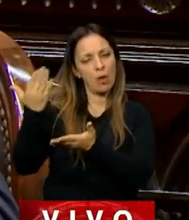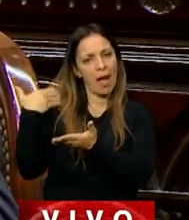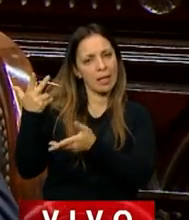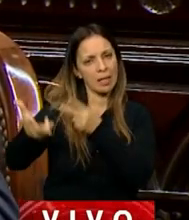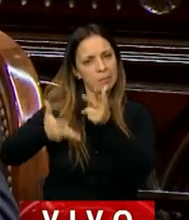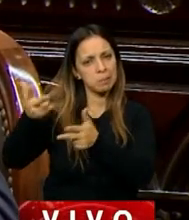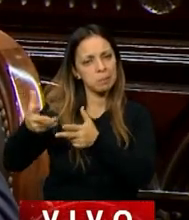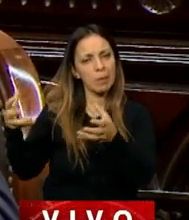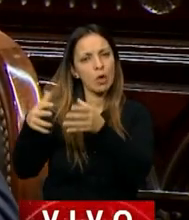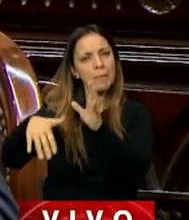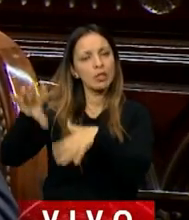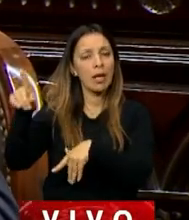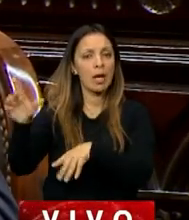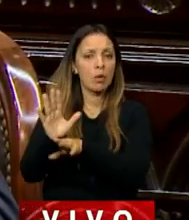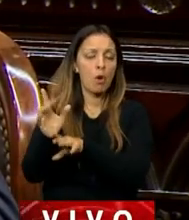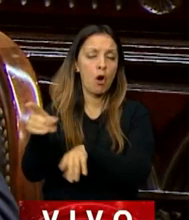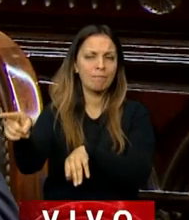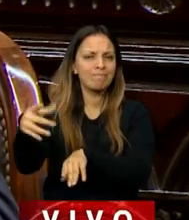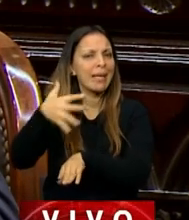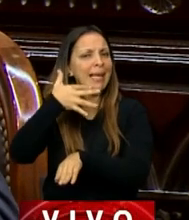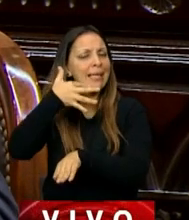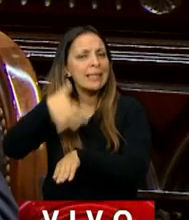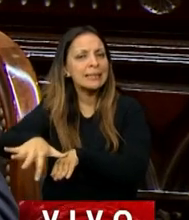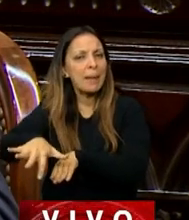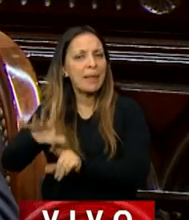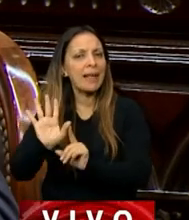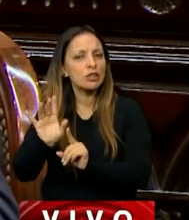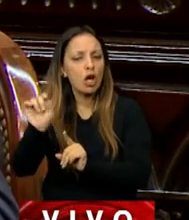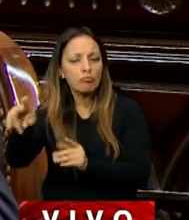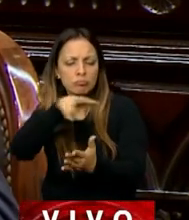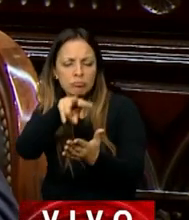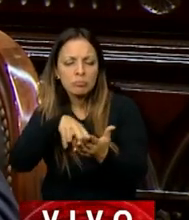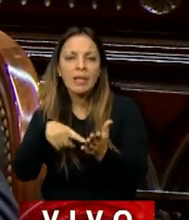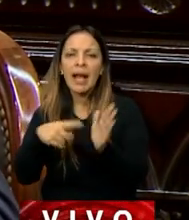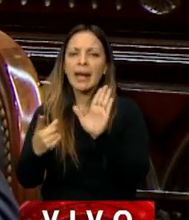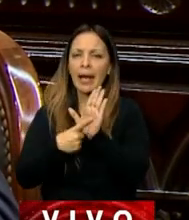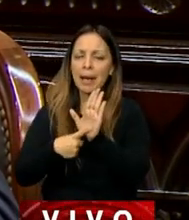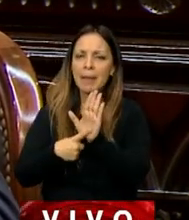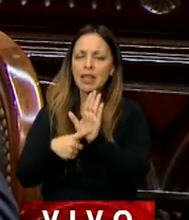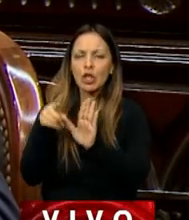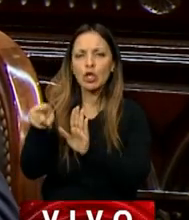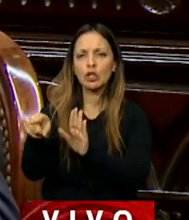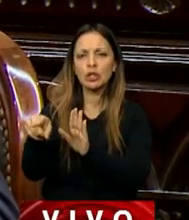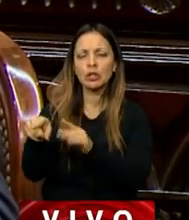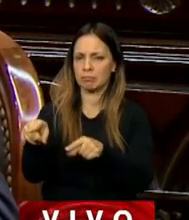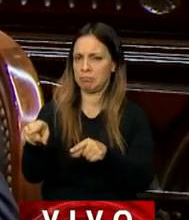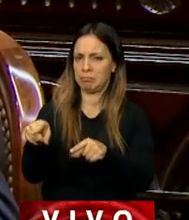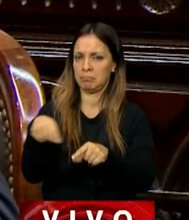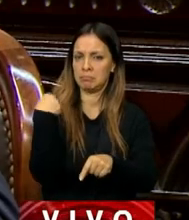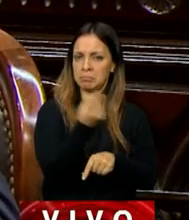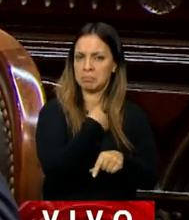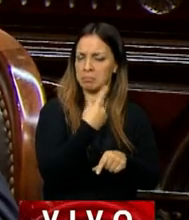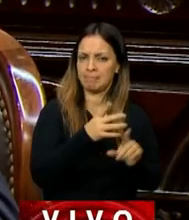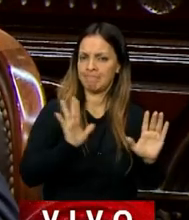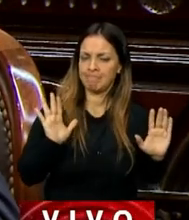propinante del bloque de la mayoría está haciendo una interpretación del reglamento que este cuerpo y este plenario